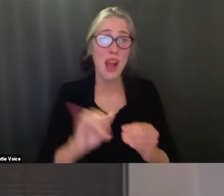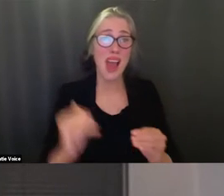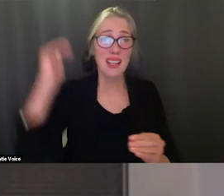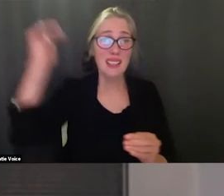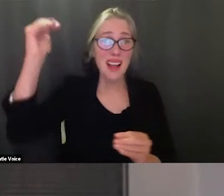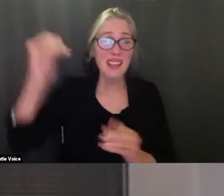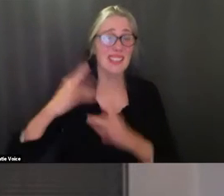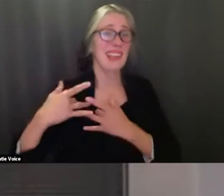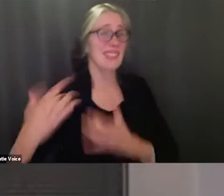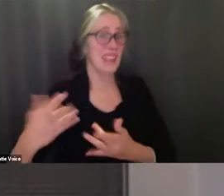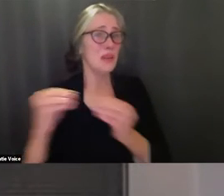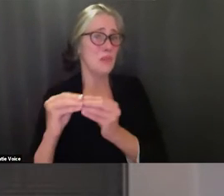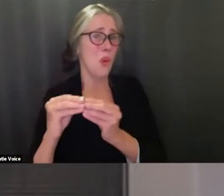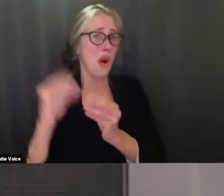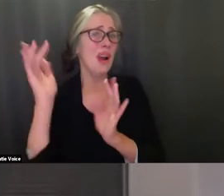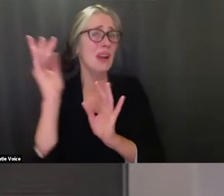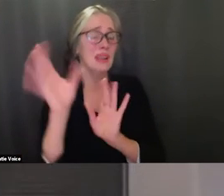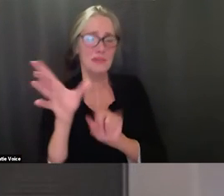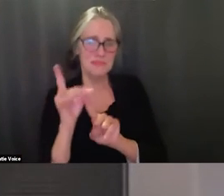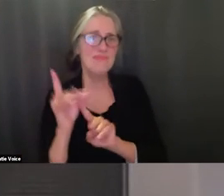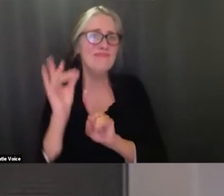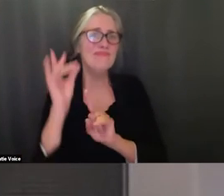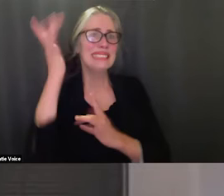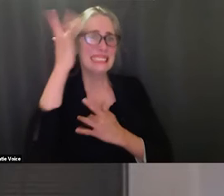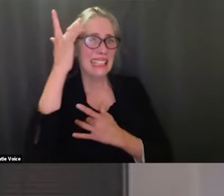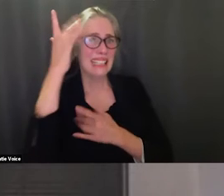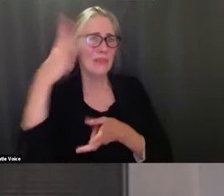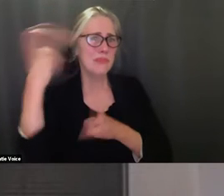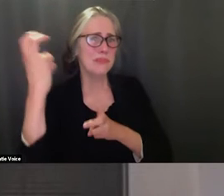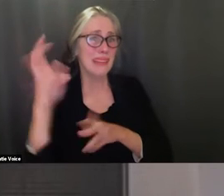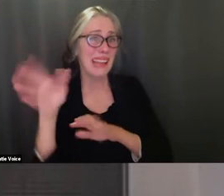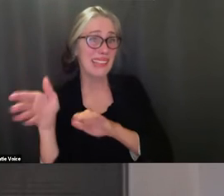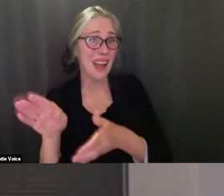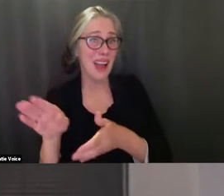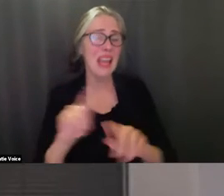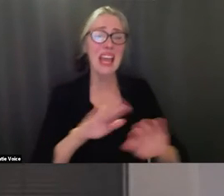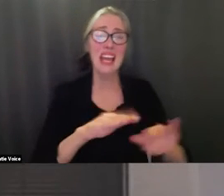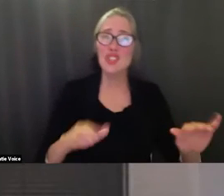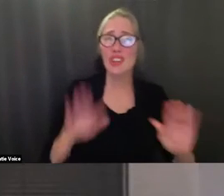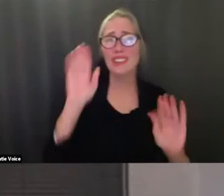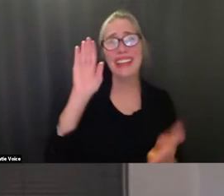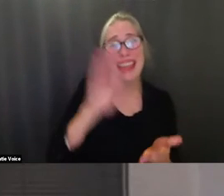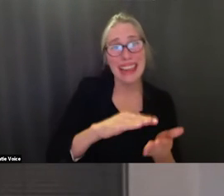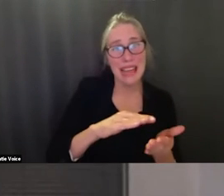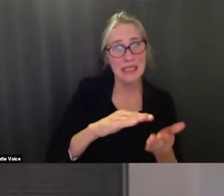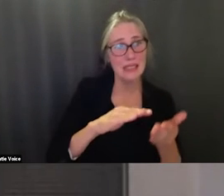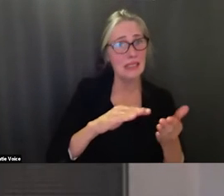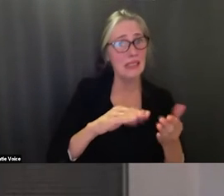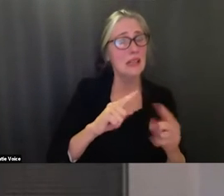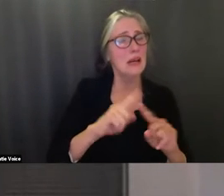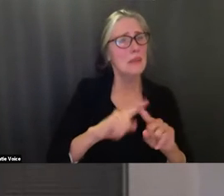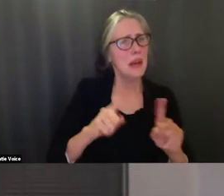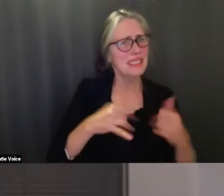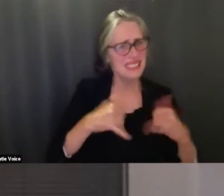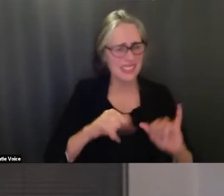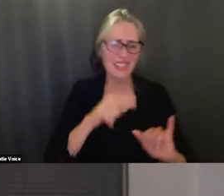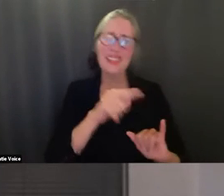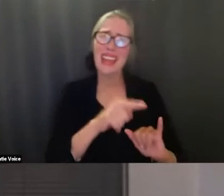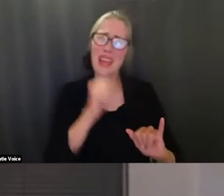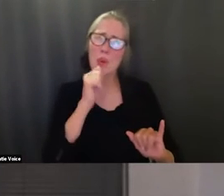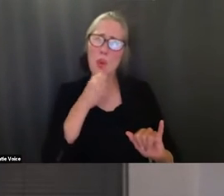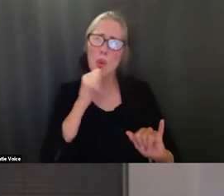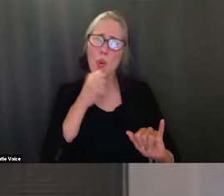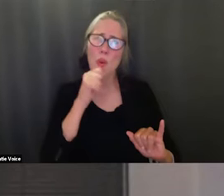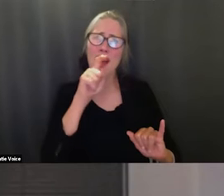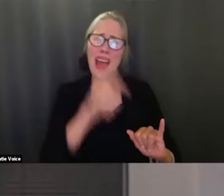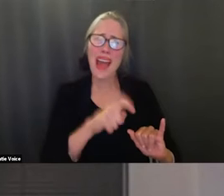que los adultos y no se enferman tanto, no mueren, pero nosotros hemos visto este último año que es que realmente ellos llevaron